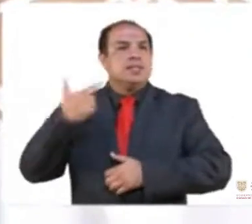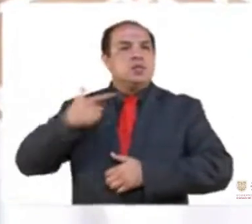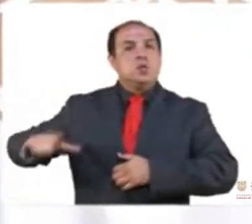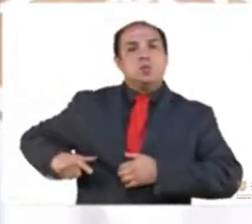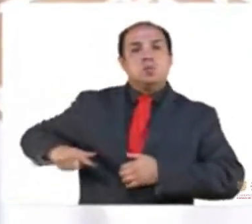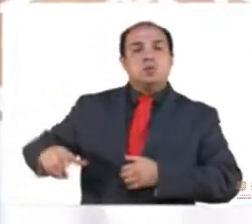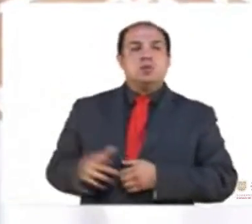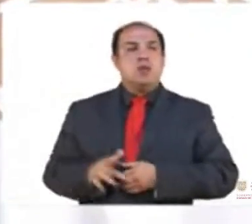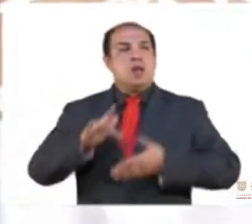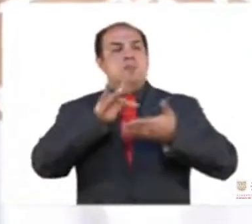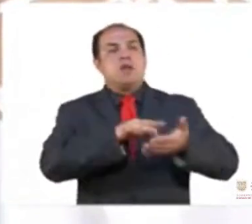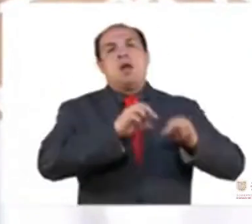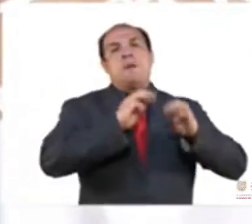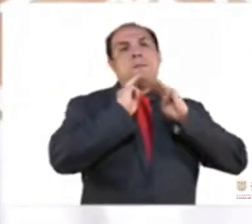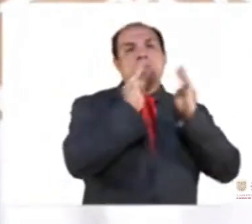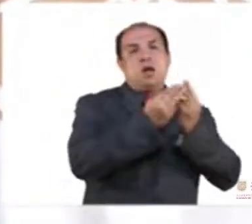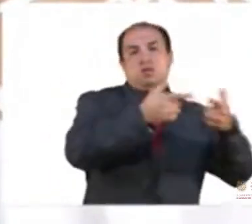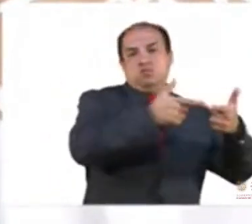apoyaban un cártel frente a otro.